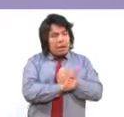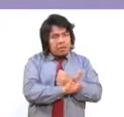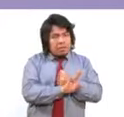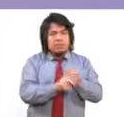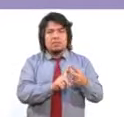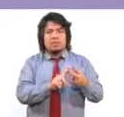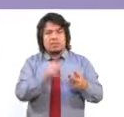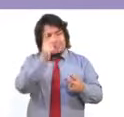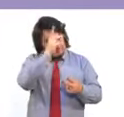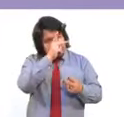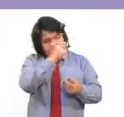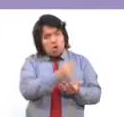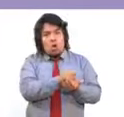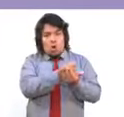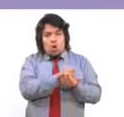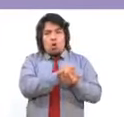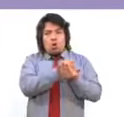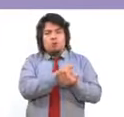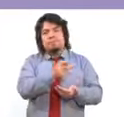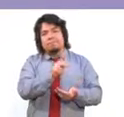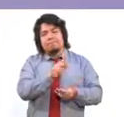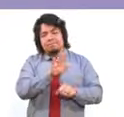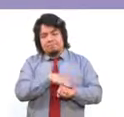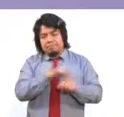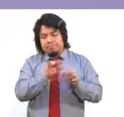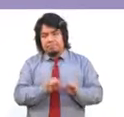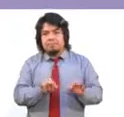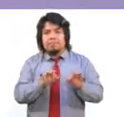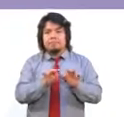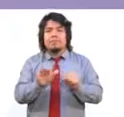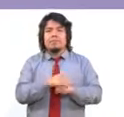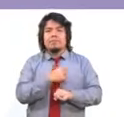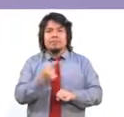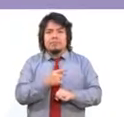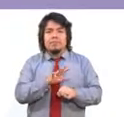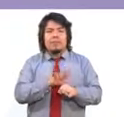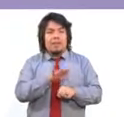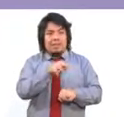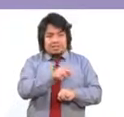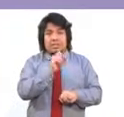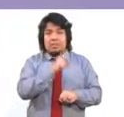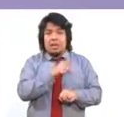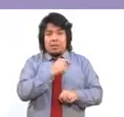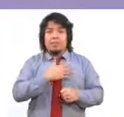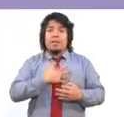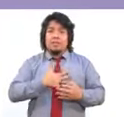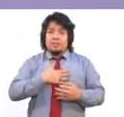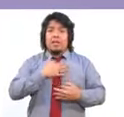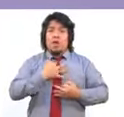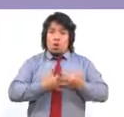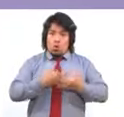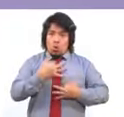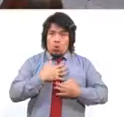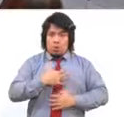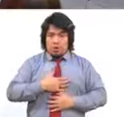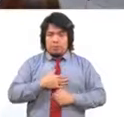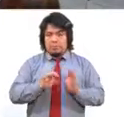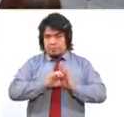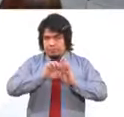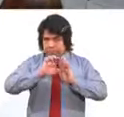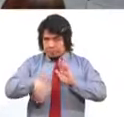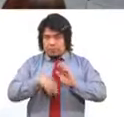psicológica, pero sobre todo, quizá lo más importante, es una atención jurídica, de tal manera que si están en